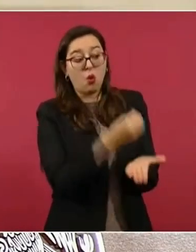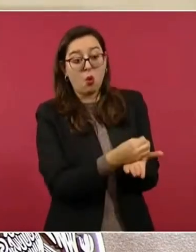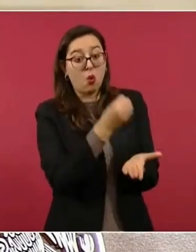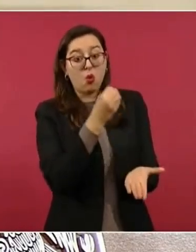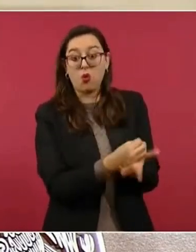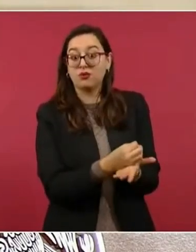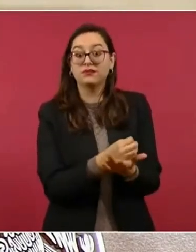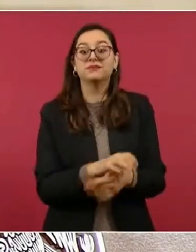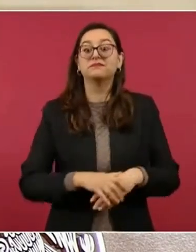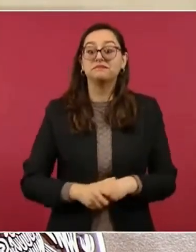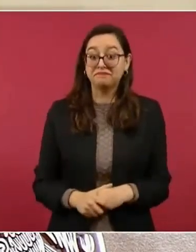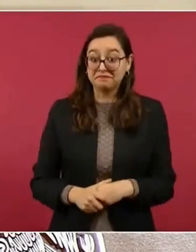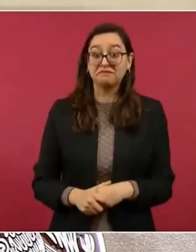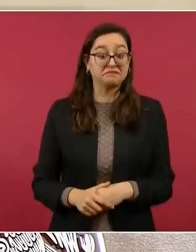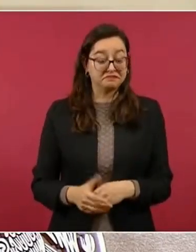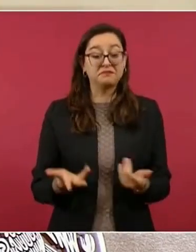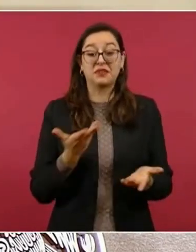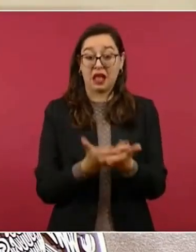Pues esa enfermedad